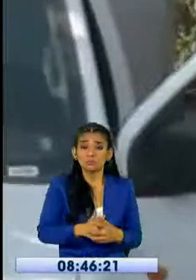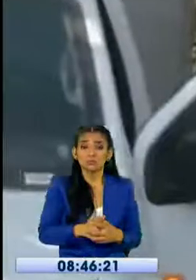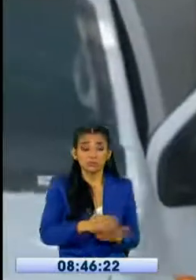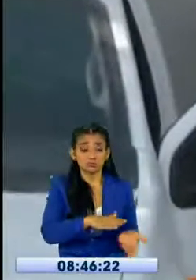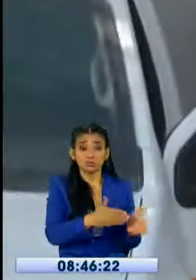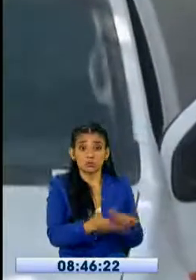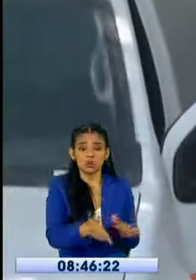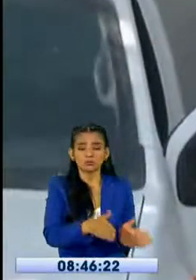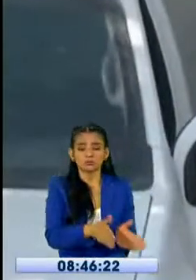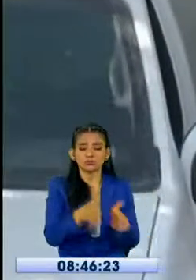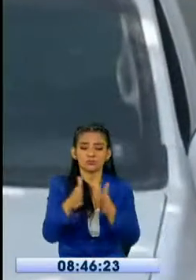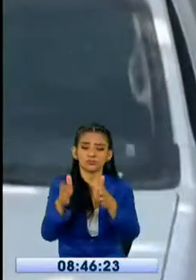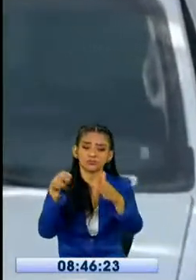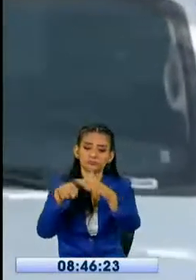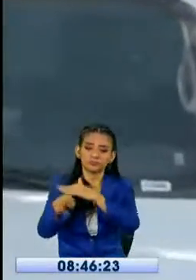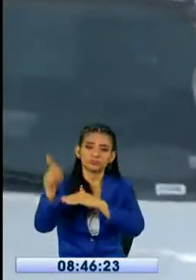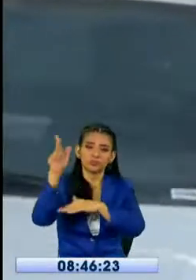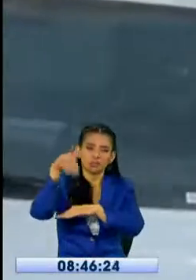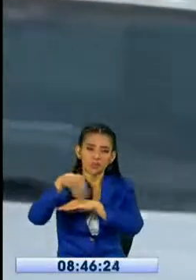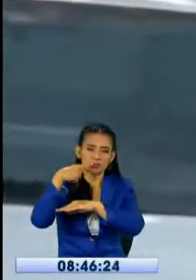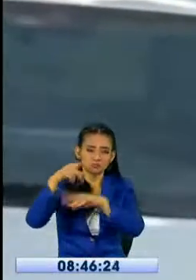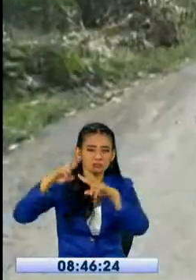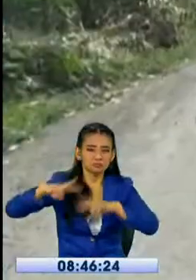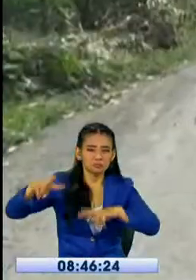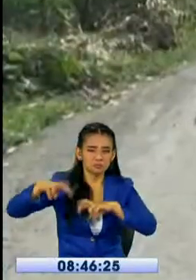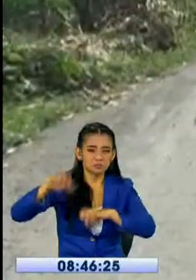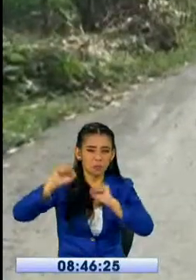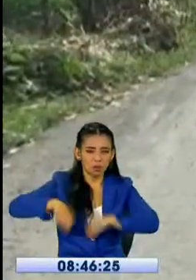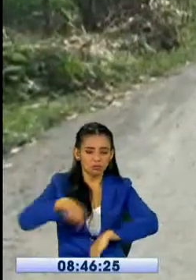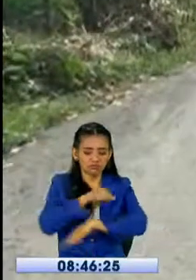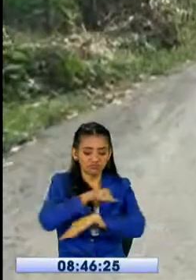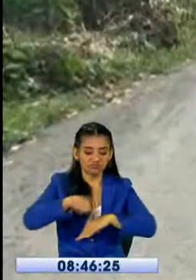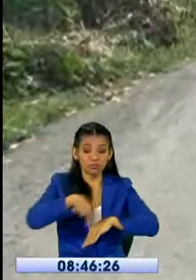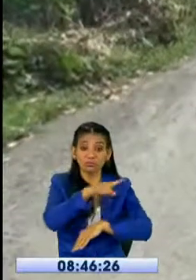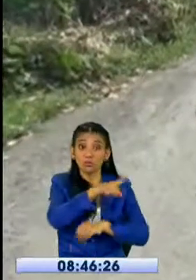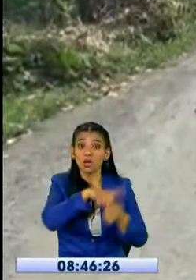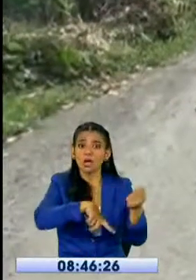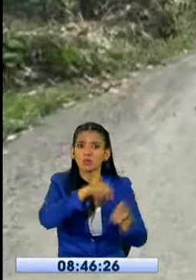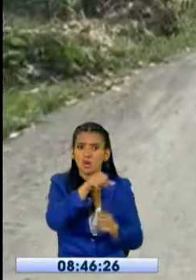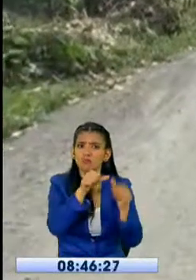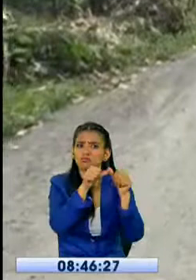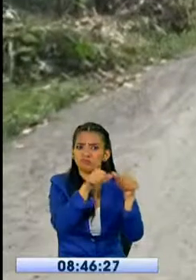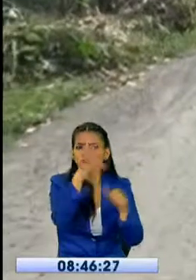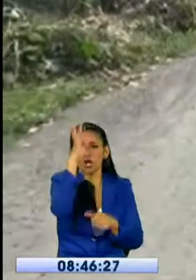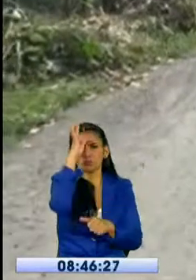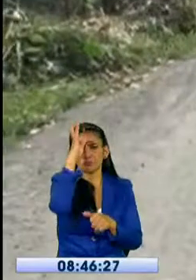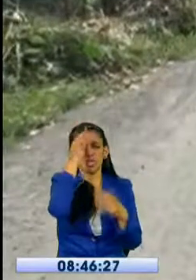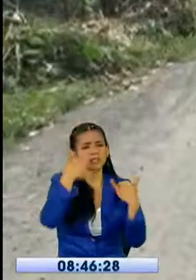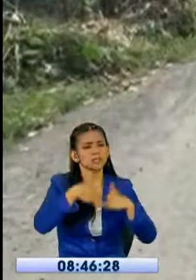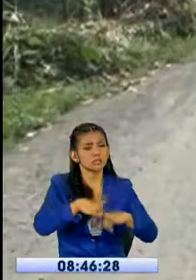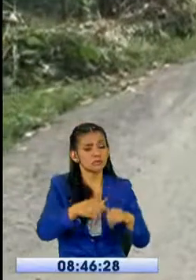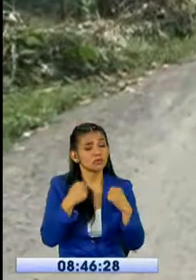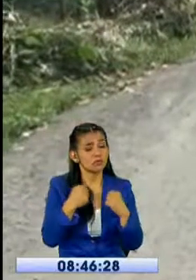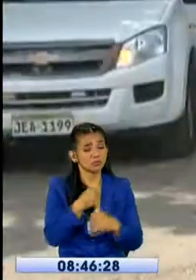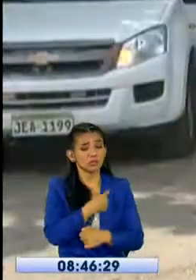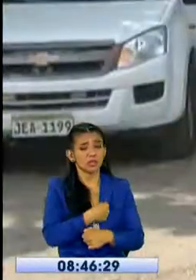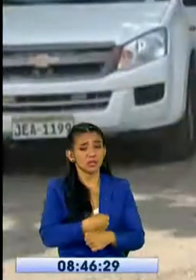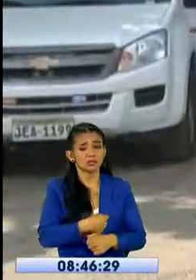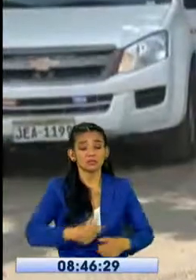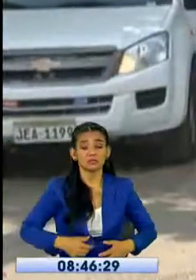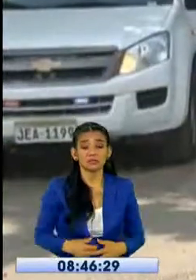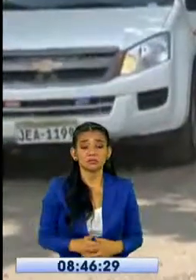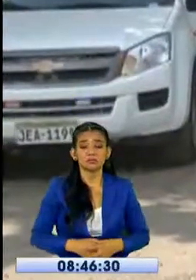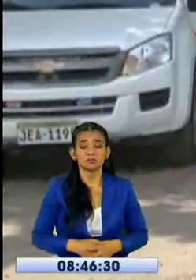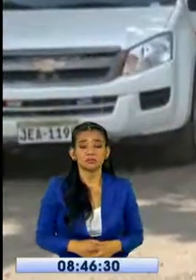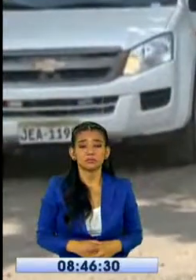fue trasladado al centro forense para la realización de la autopsia. Su hermano continúa luchando contra la muerte en una casa de salud. Desde